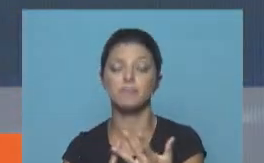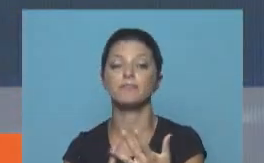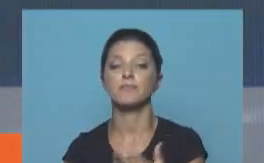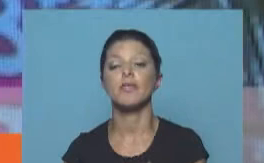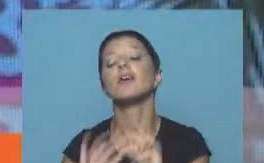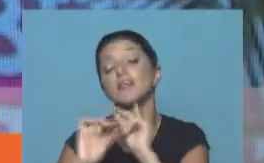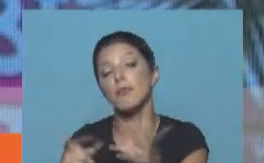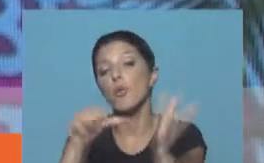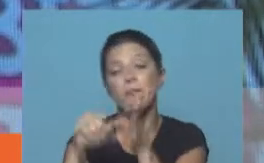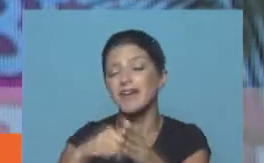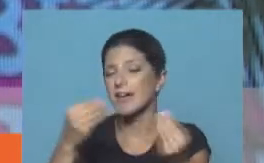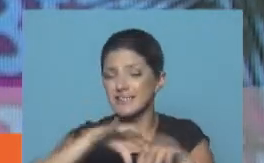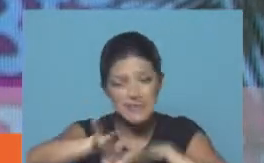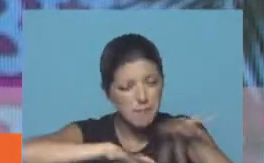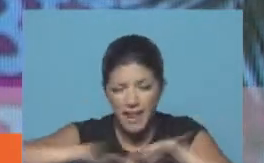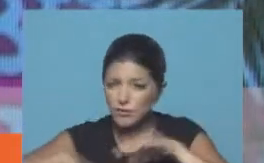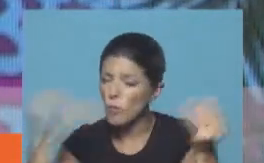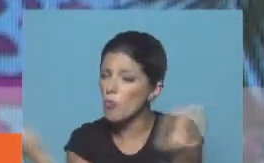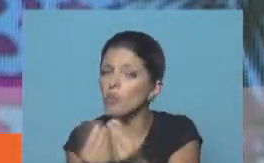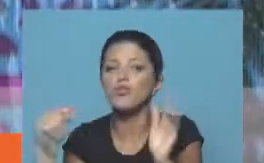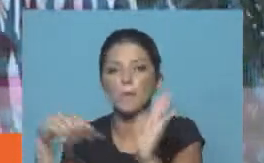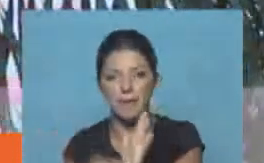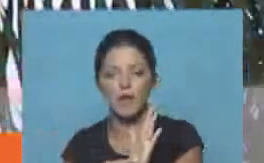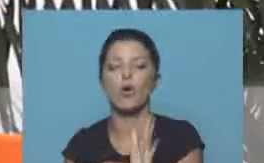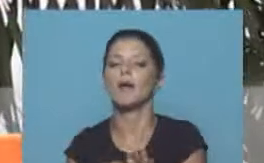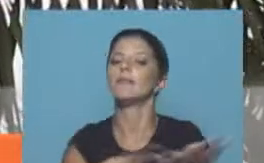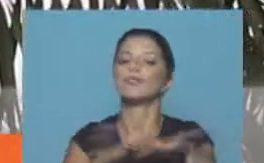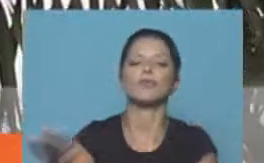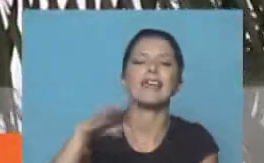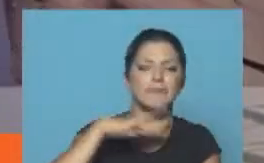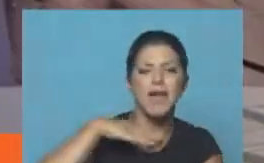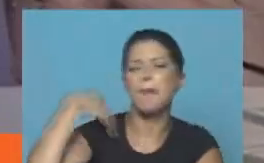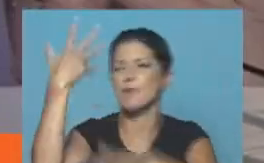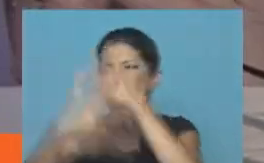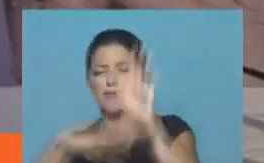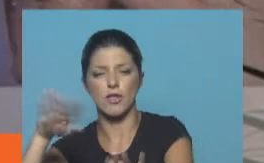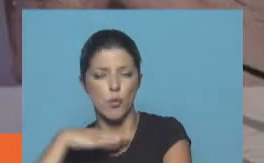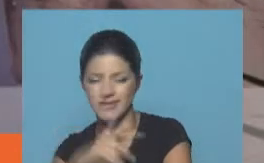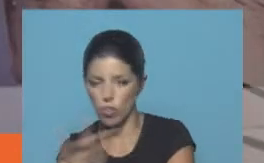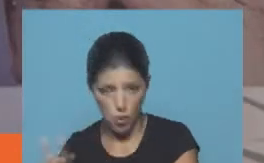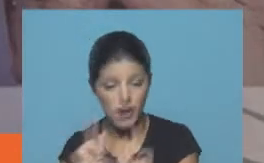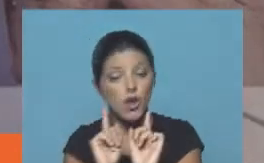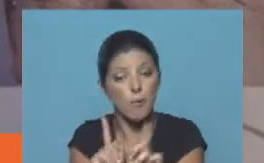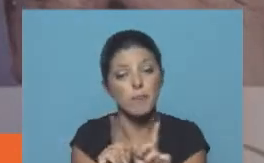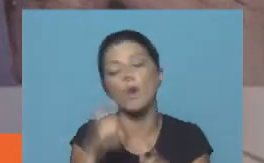país muy polarizado, pero que no tiene los índices de criminalidad, de violencia y de delincuencia que están asolando a